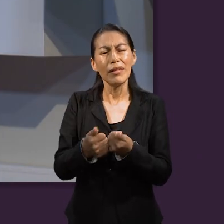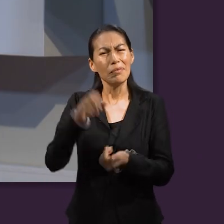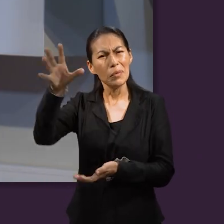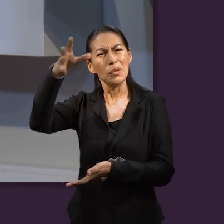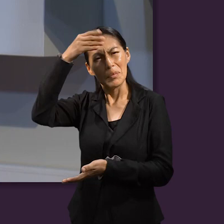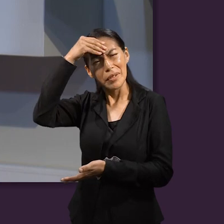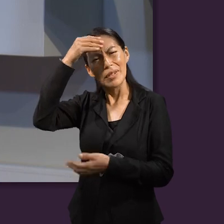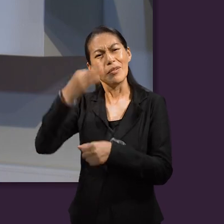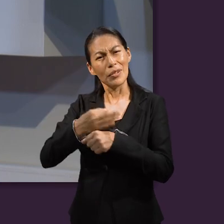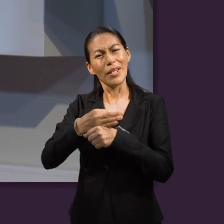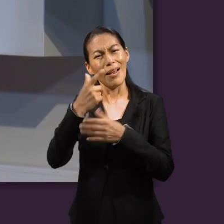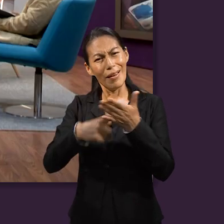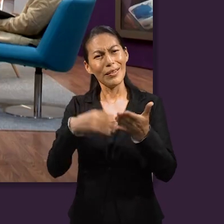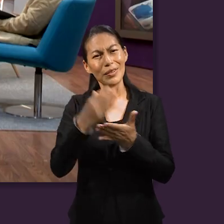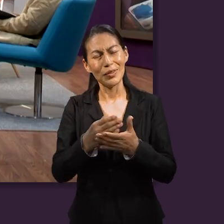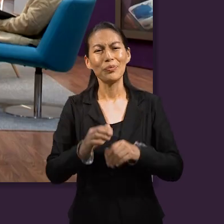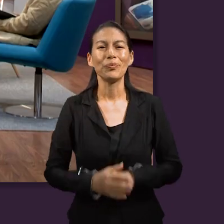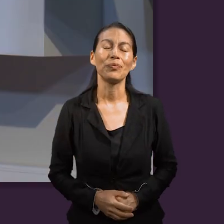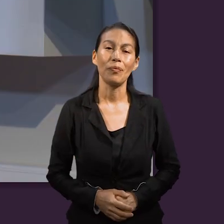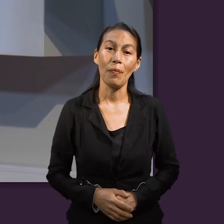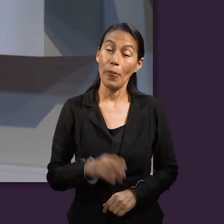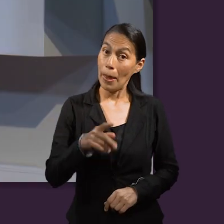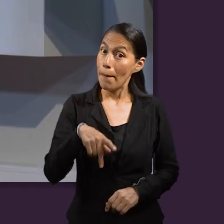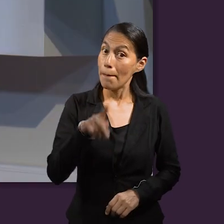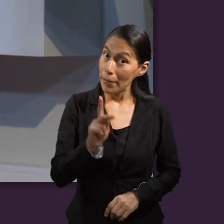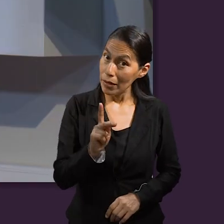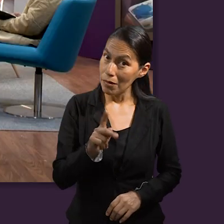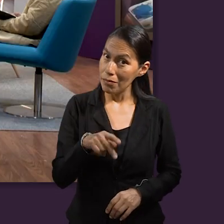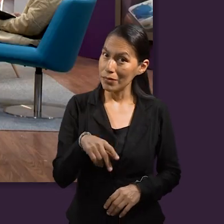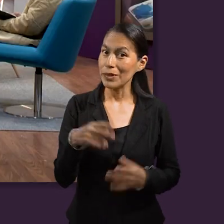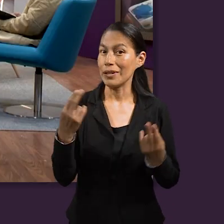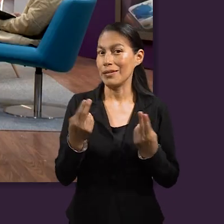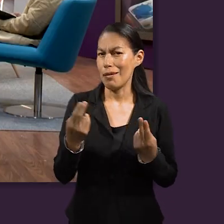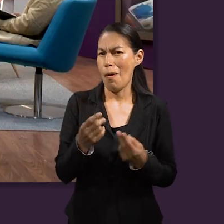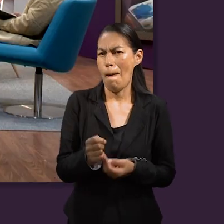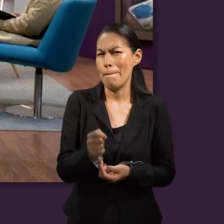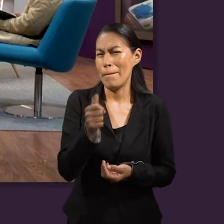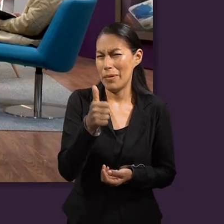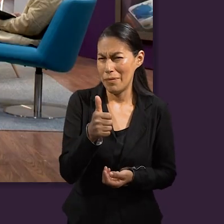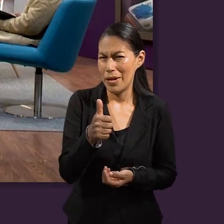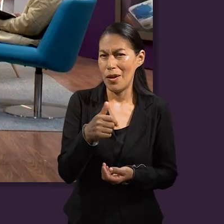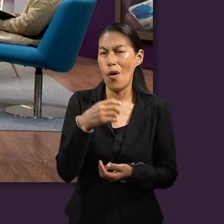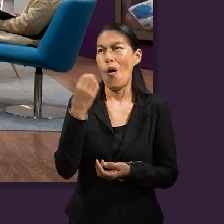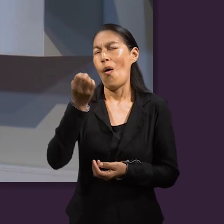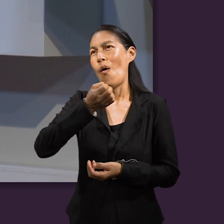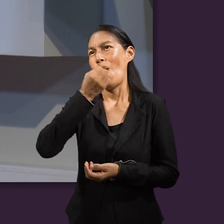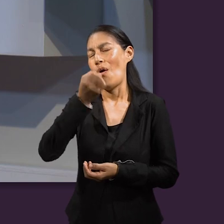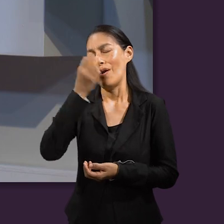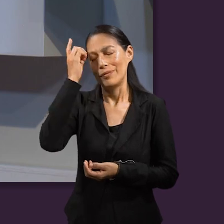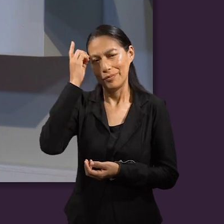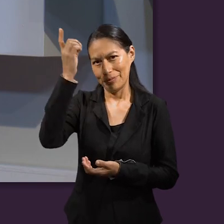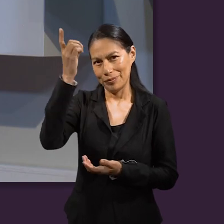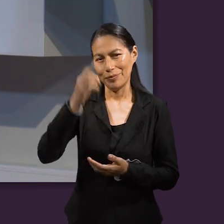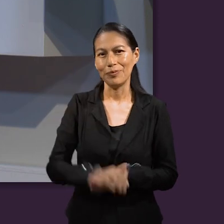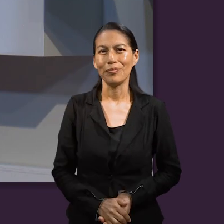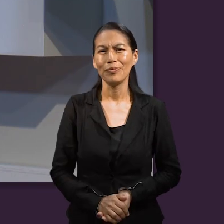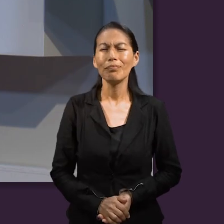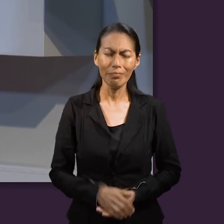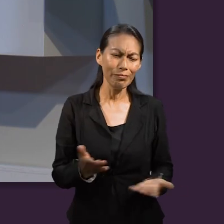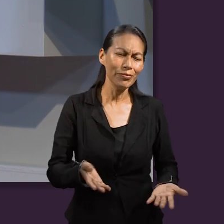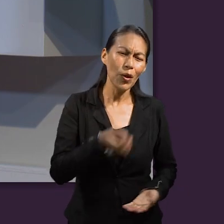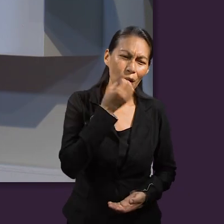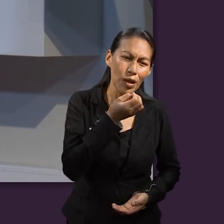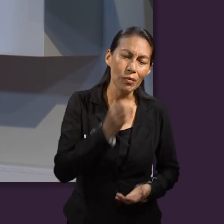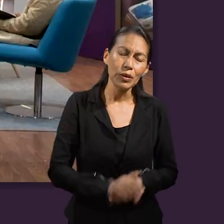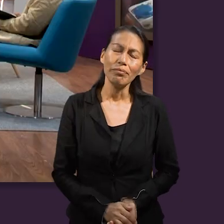analizar en esta lección pero para poder llegar a esa conclusión primero vamos a buscar la dirección de dios